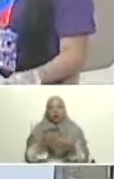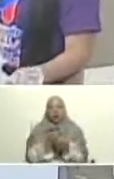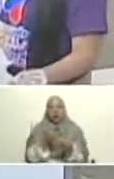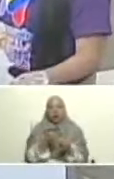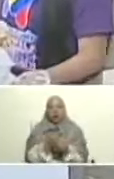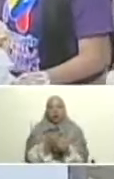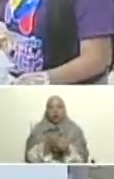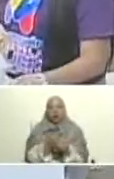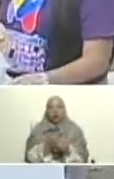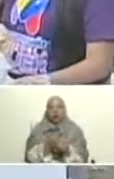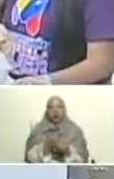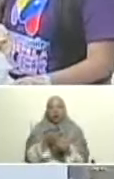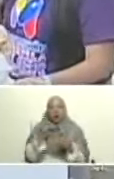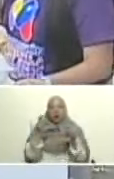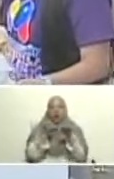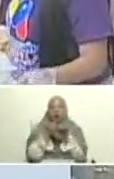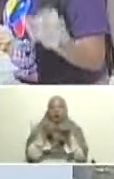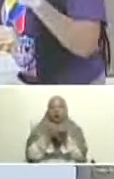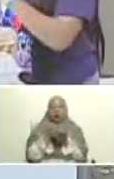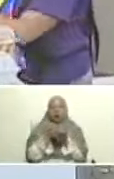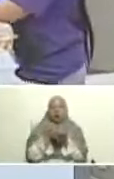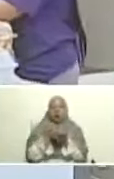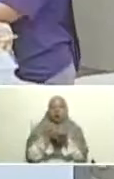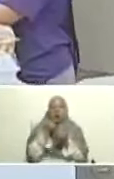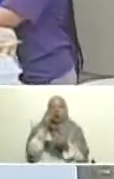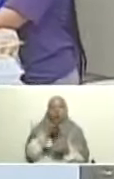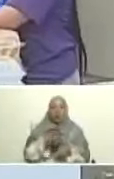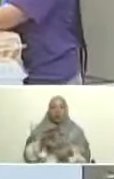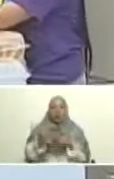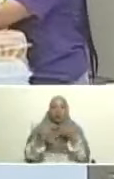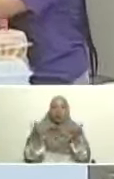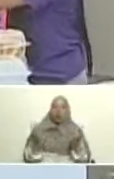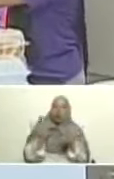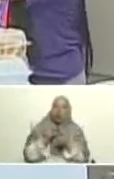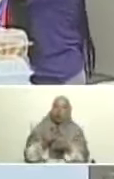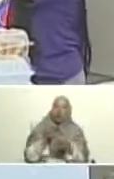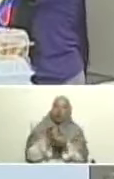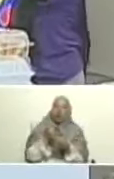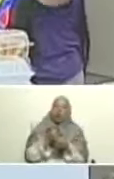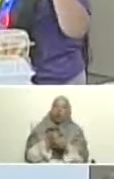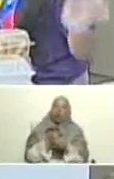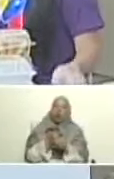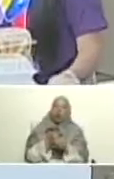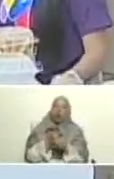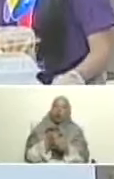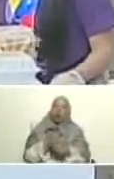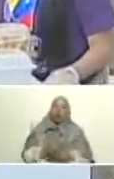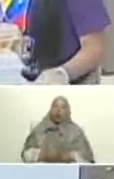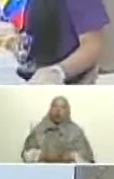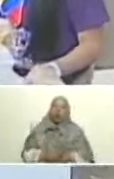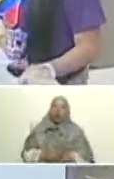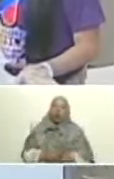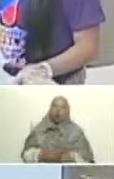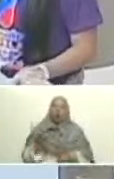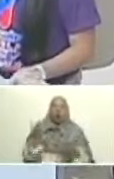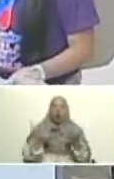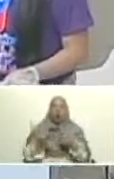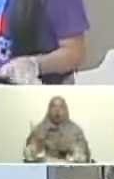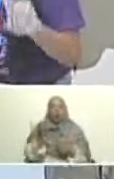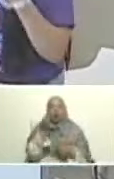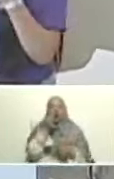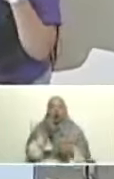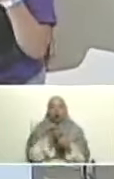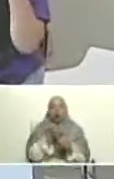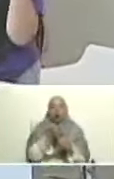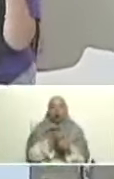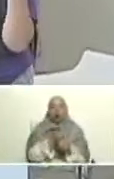Falta eso. Mire, el tequeperro. Ese no lo traje de muestra porque eso... ¿Qué es eso que dice Ernesto? En vez de pan es masa de tequeño.